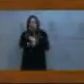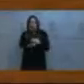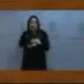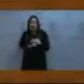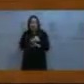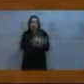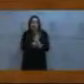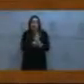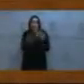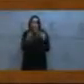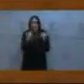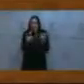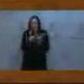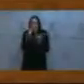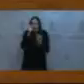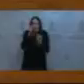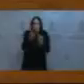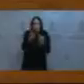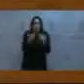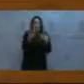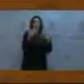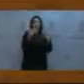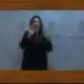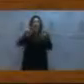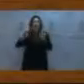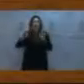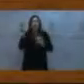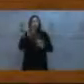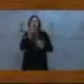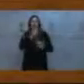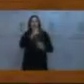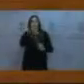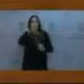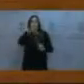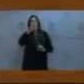educación. Yo le puedo hablar del Colegio Verdamor de Tineo.